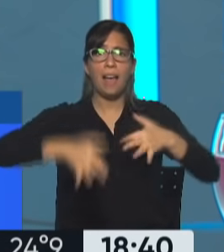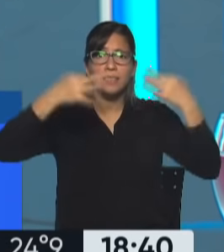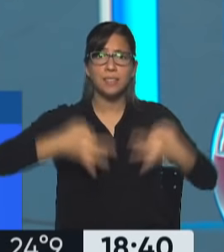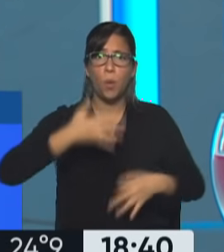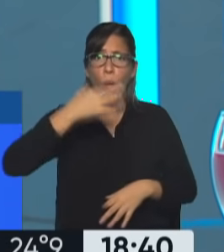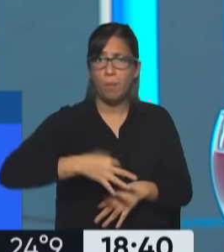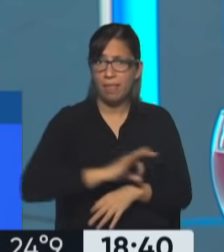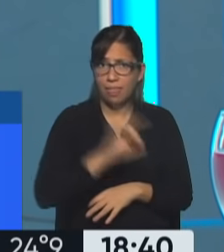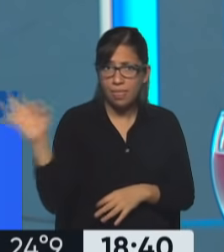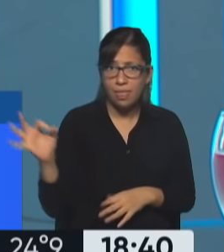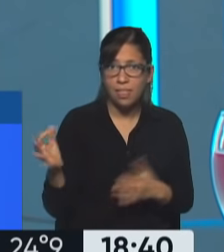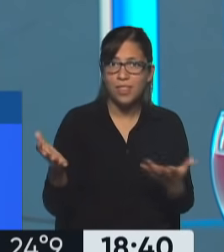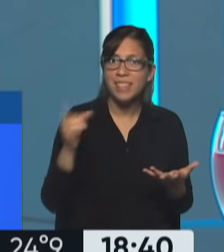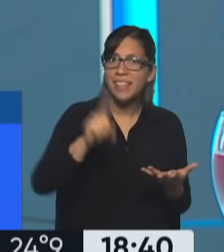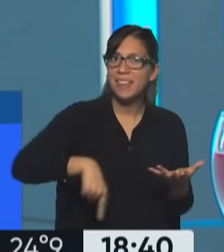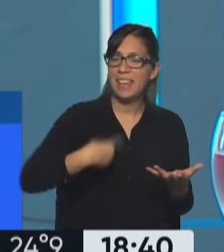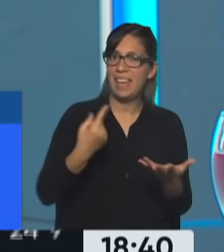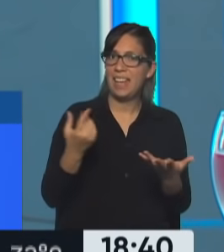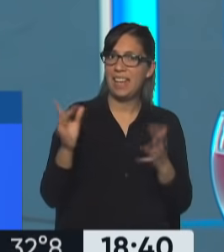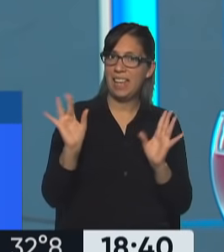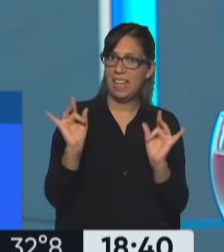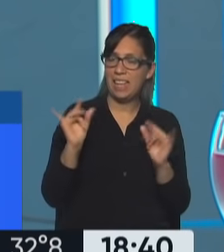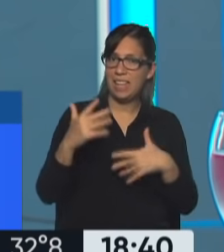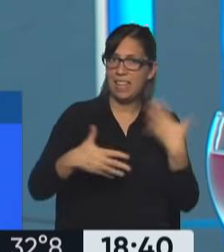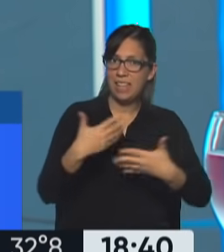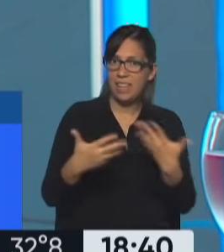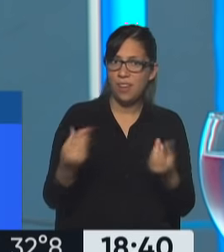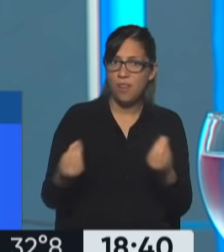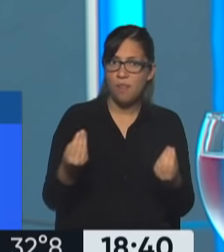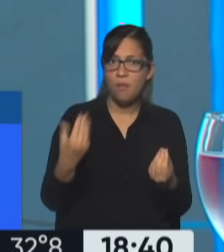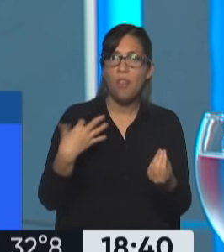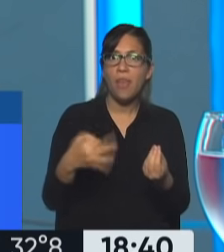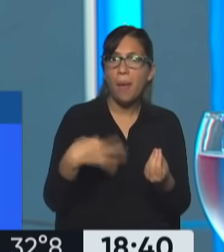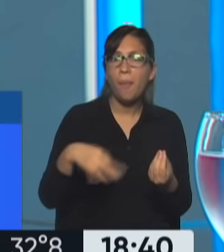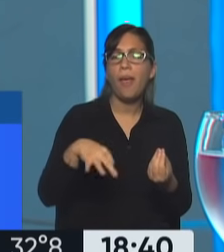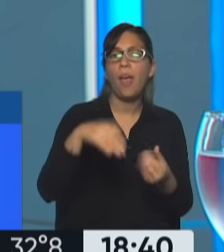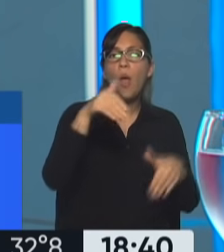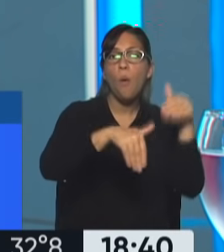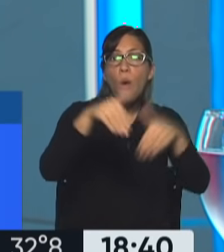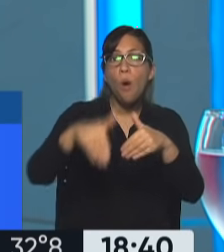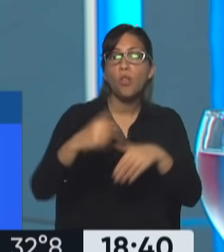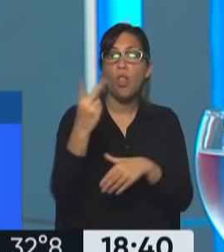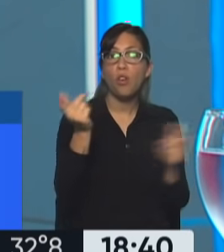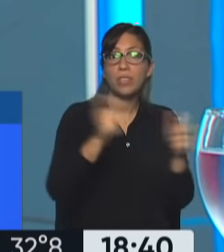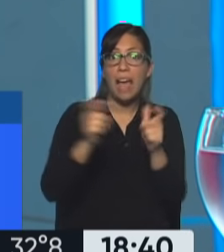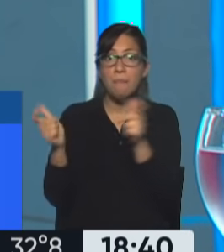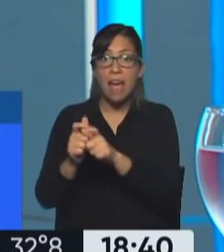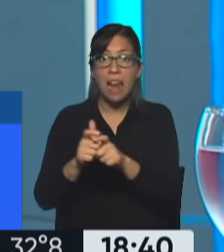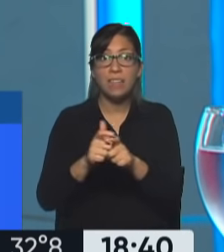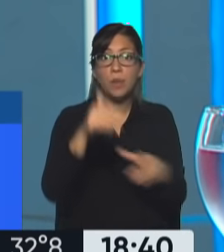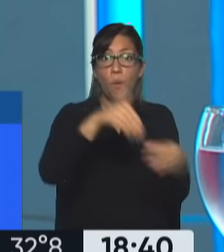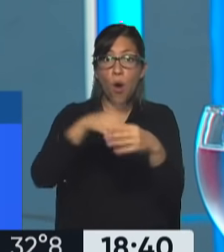una complejidad complejidad extrema la ley de coparticipación, que vos además de conseguir los votos en las 2 cámaras del Congreso necesitas